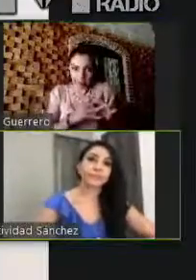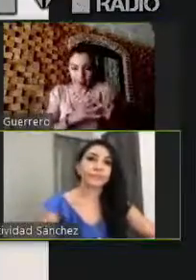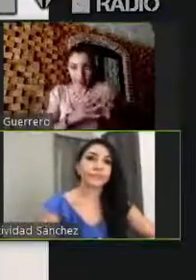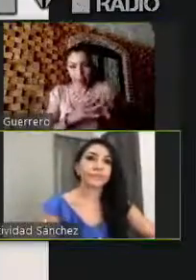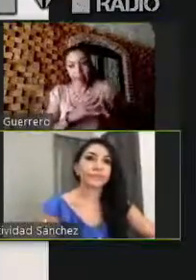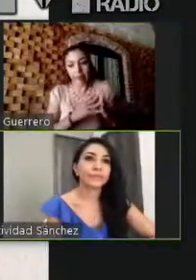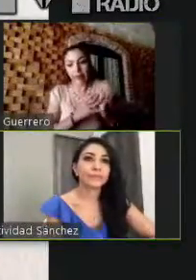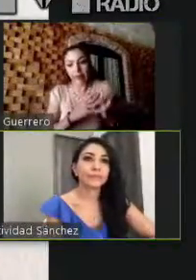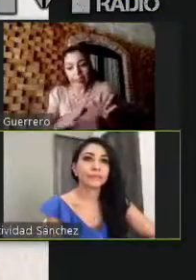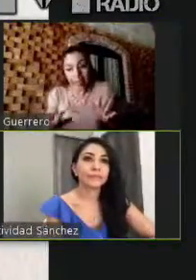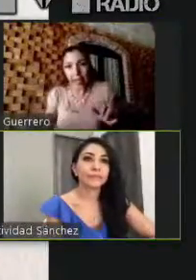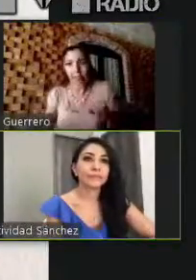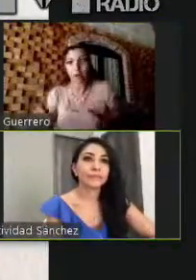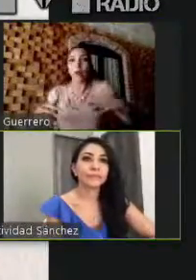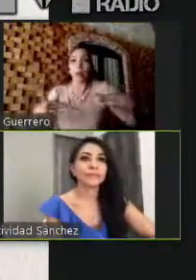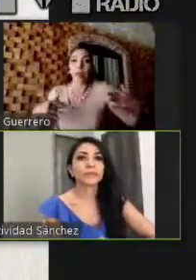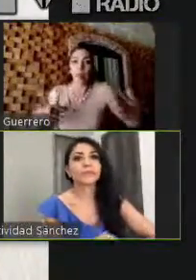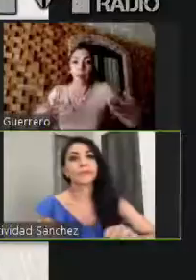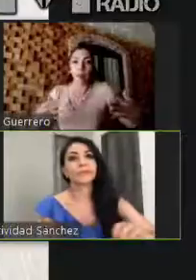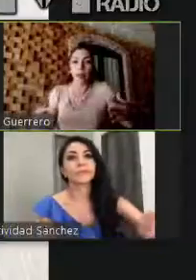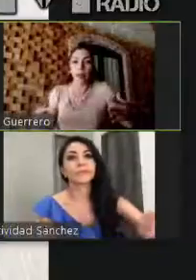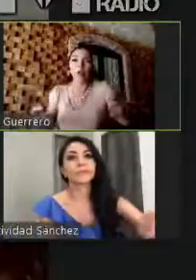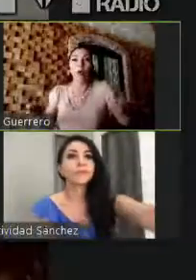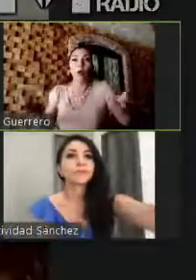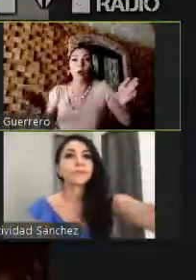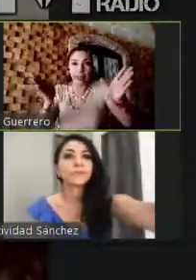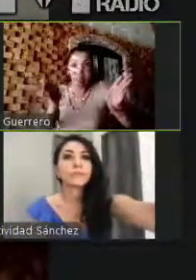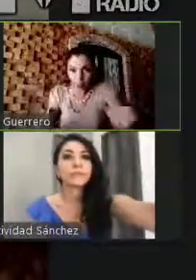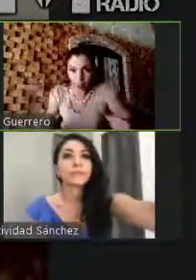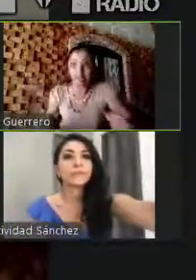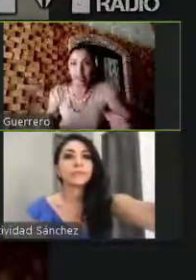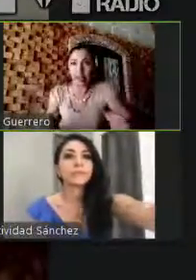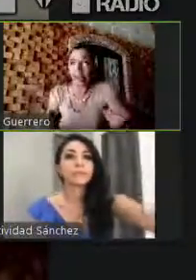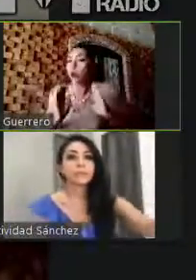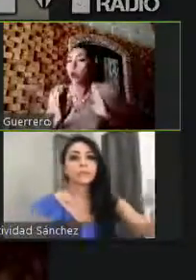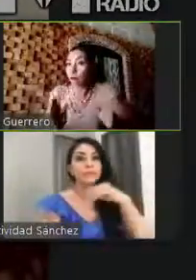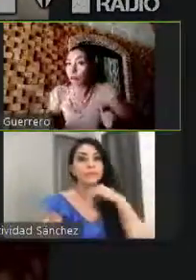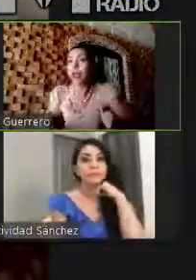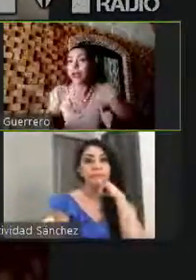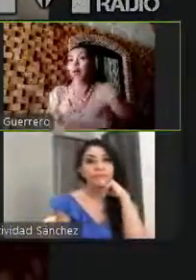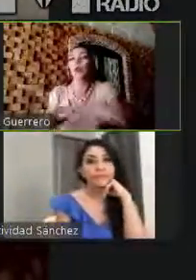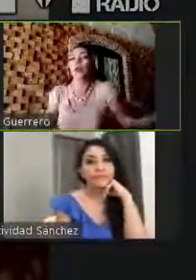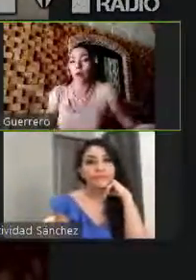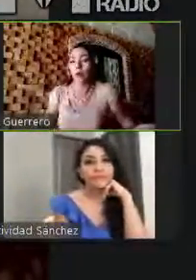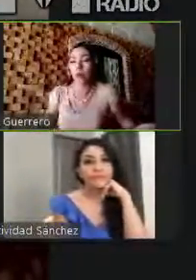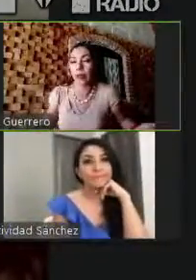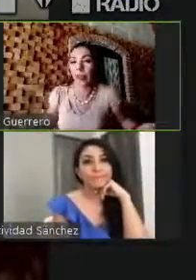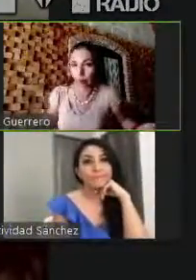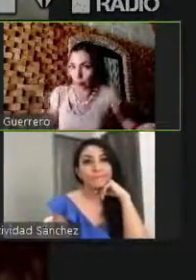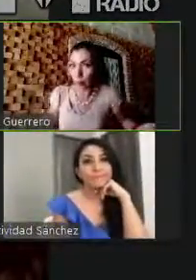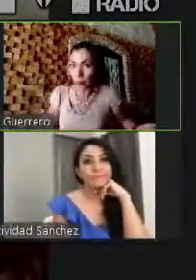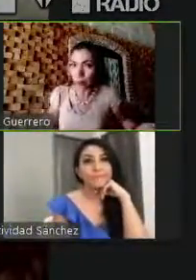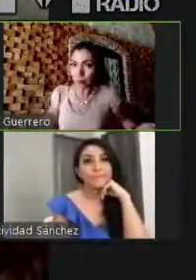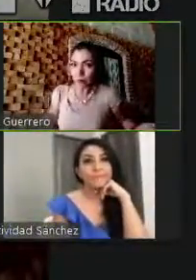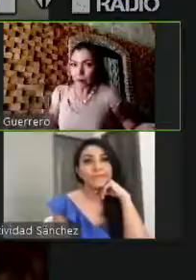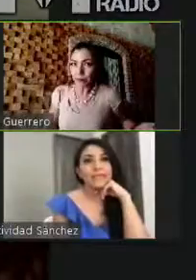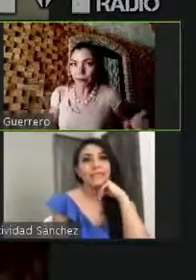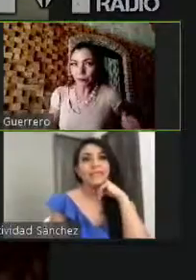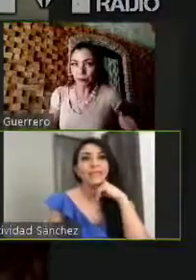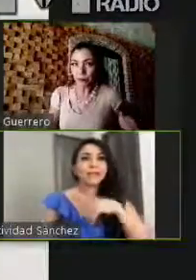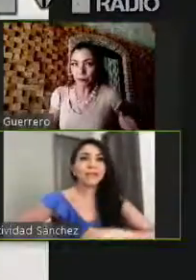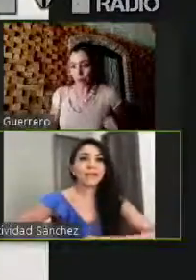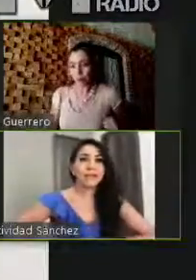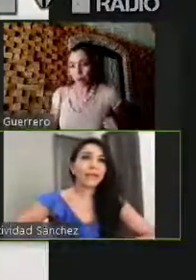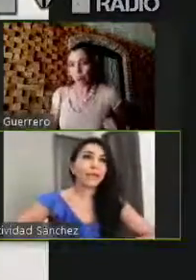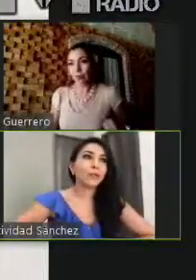que analizarlo, ver, comparar, pero lo que se dijo en la mañanera no fue tan claro como todos lo esperábamos, ¿no?